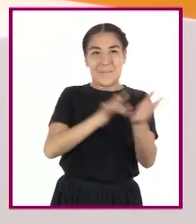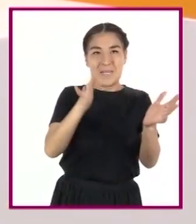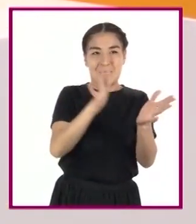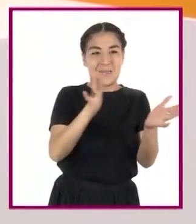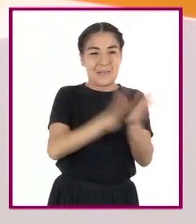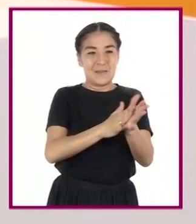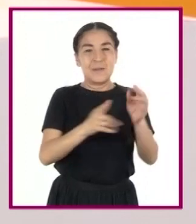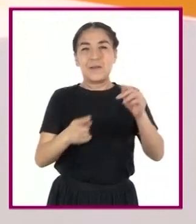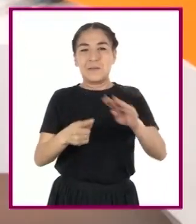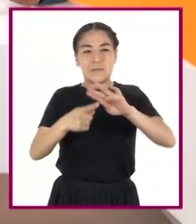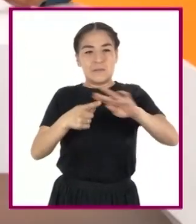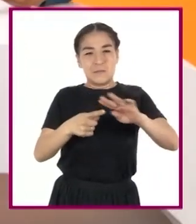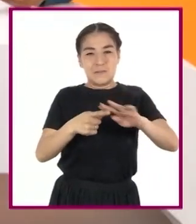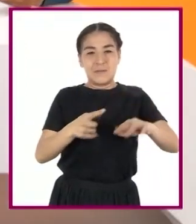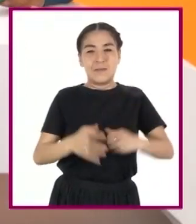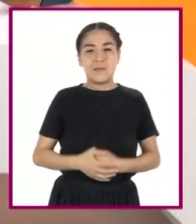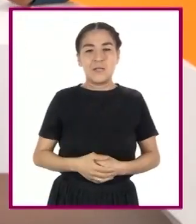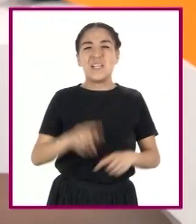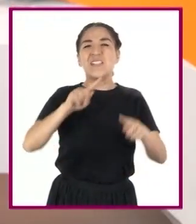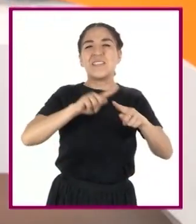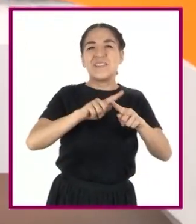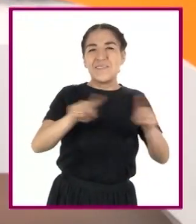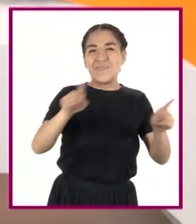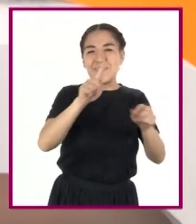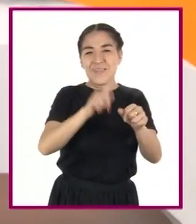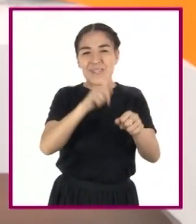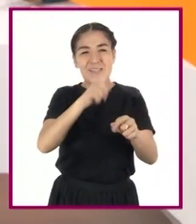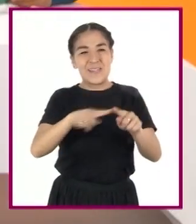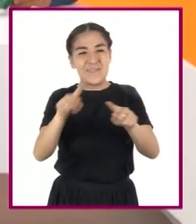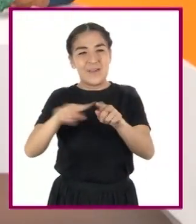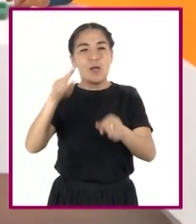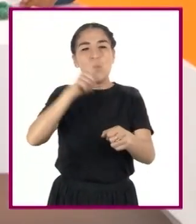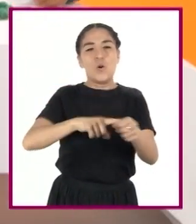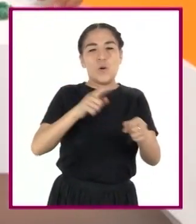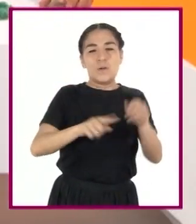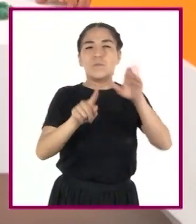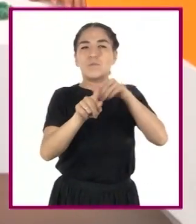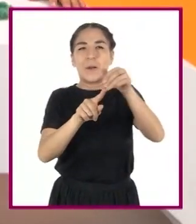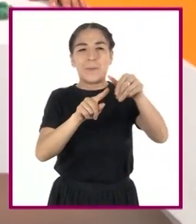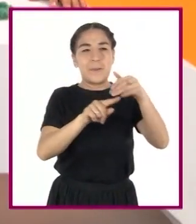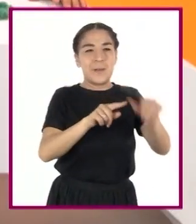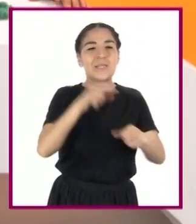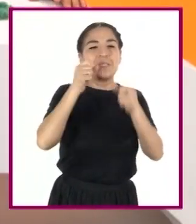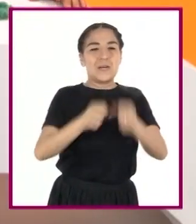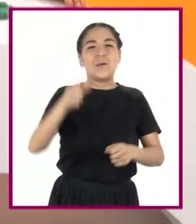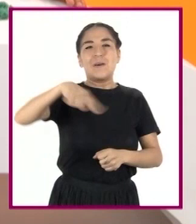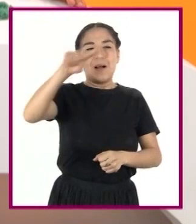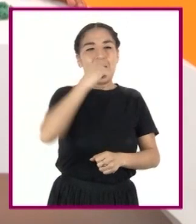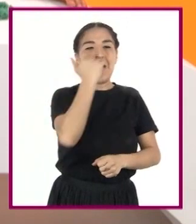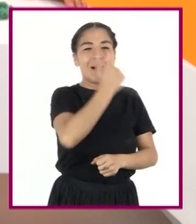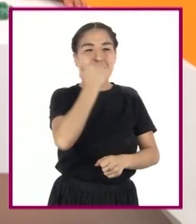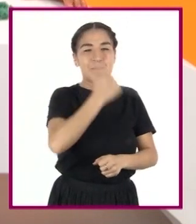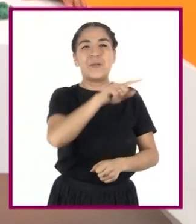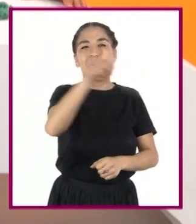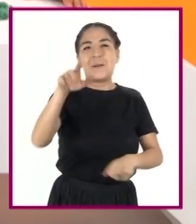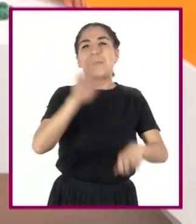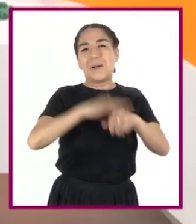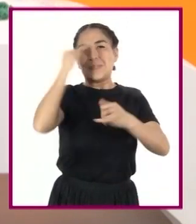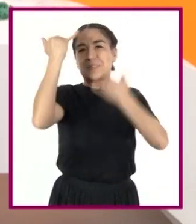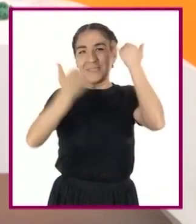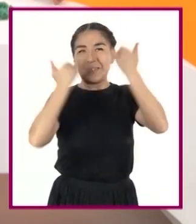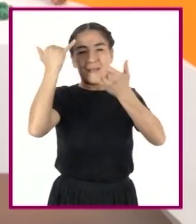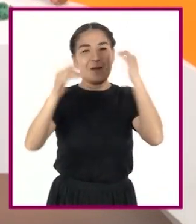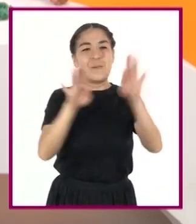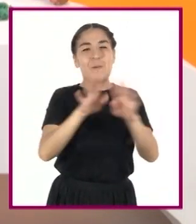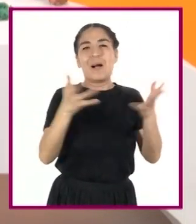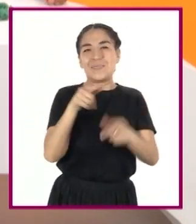y pinto en diferentes tonos para dar matices. Seguramente las alumnas y los alumnos tendrán muchas ideas para